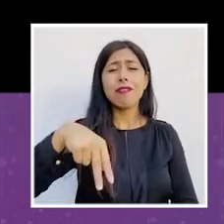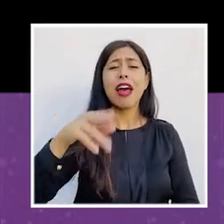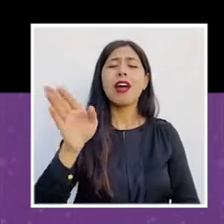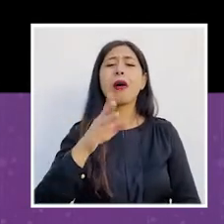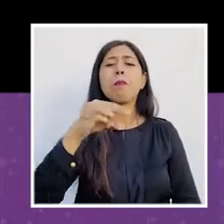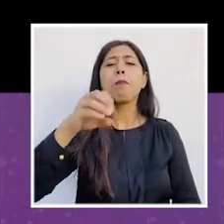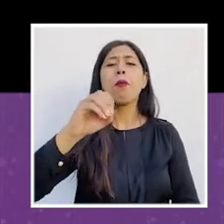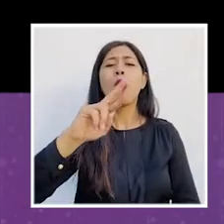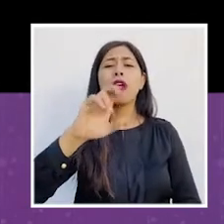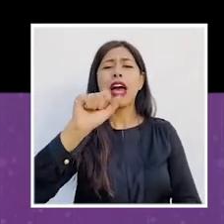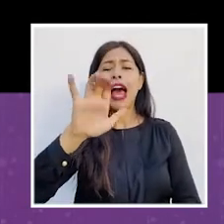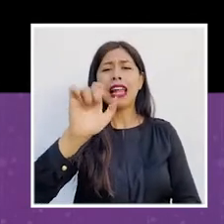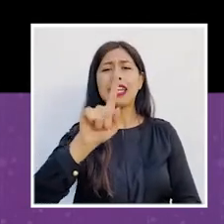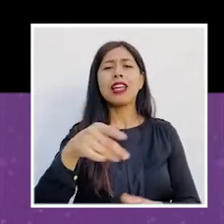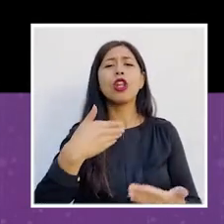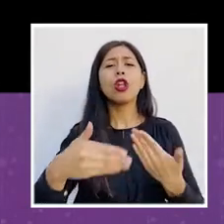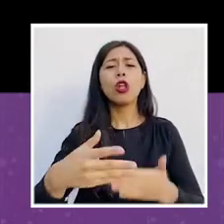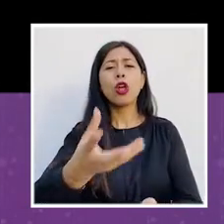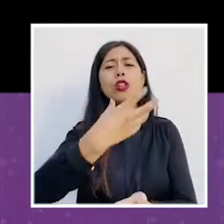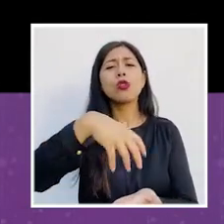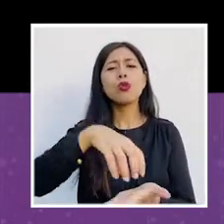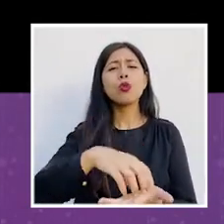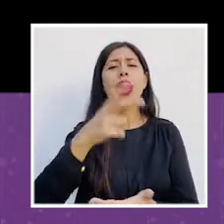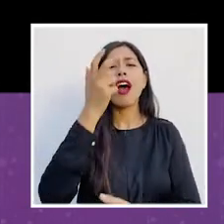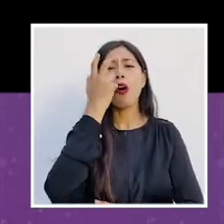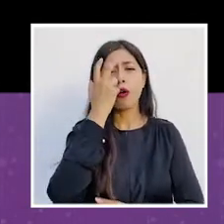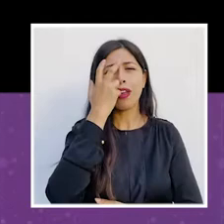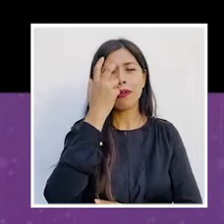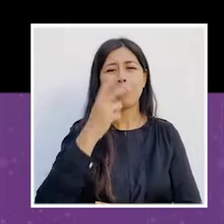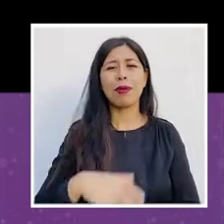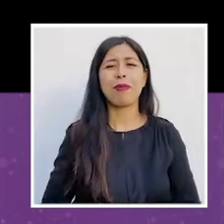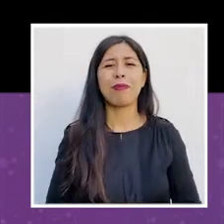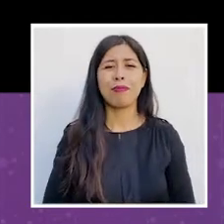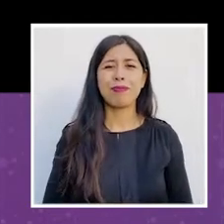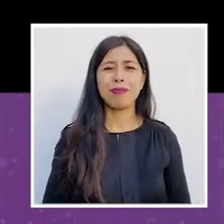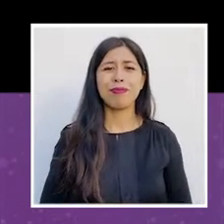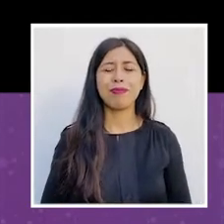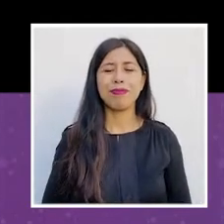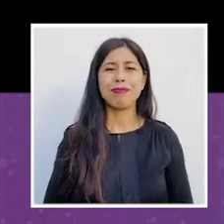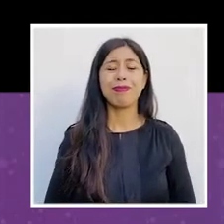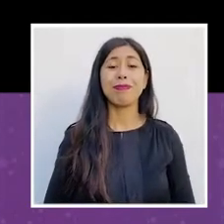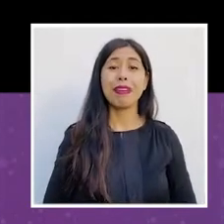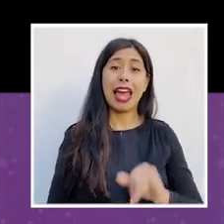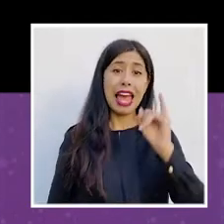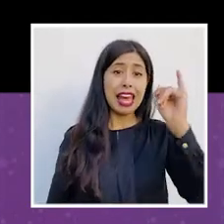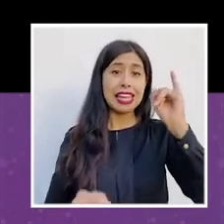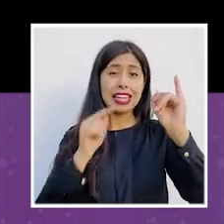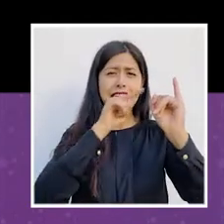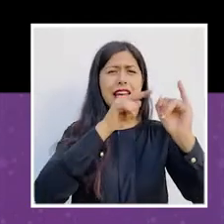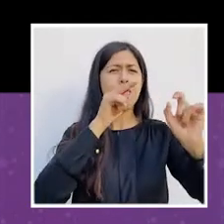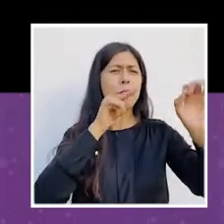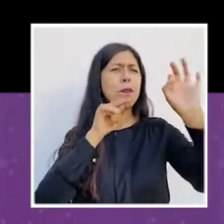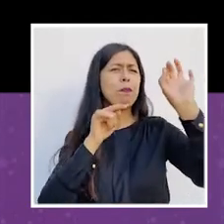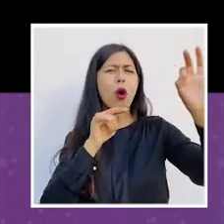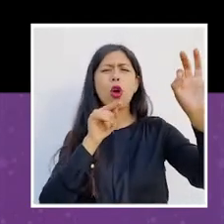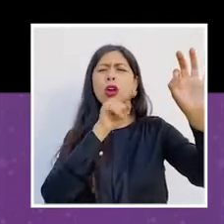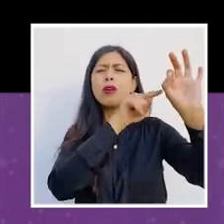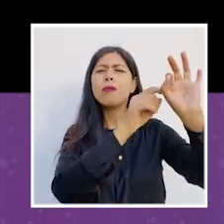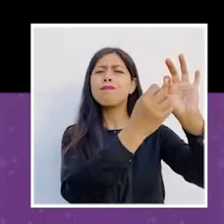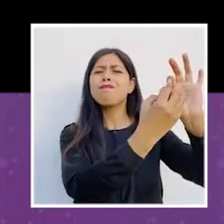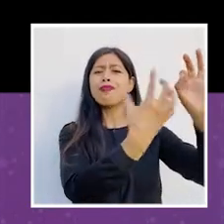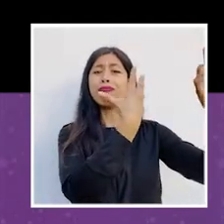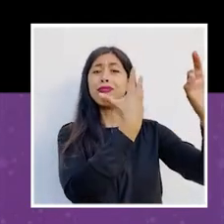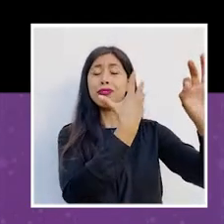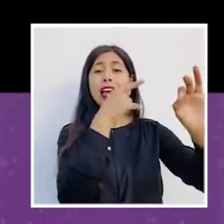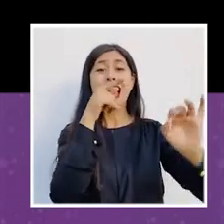desde la playa Changa en la ciudad de Coquimbo. Y a la izquierda pueden ver un punto brillante.